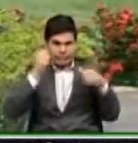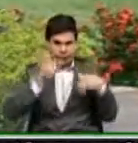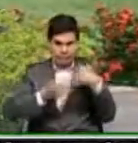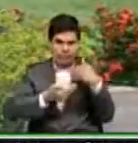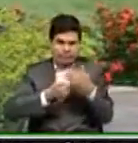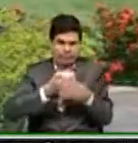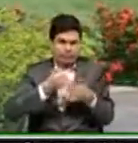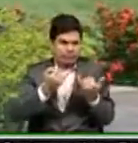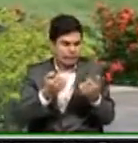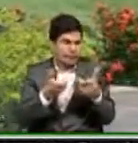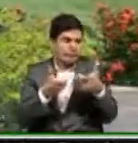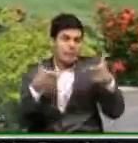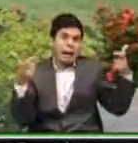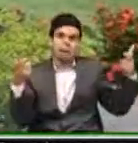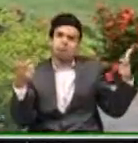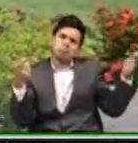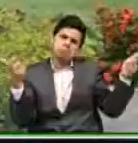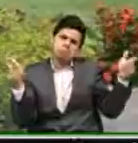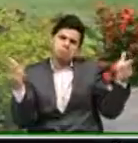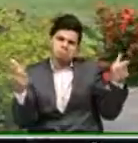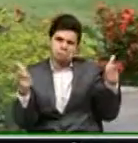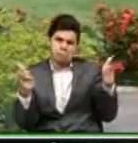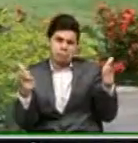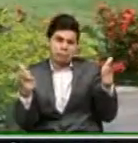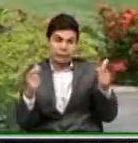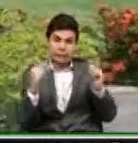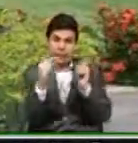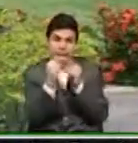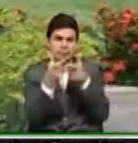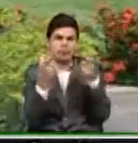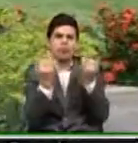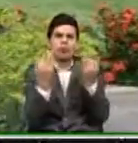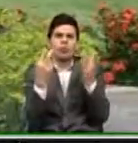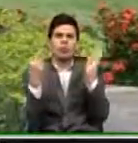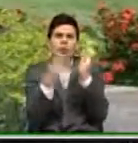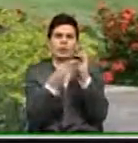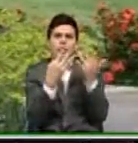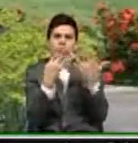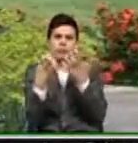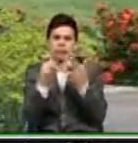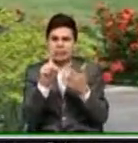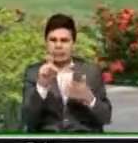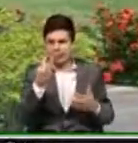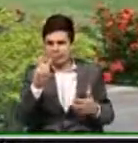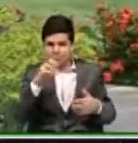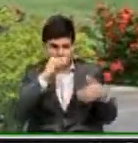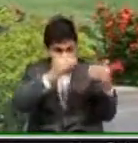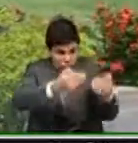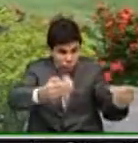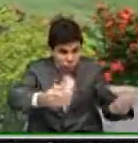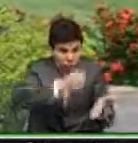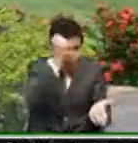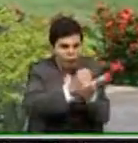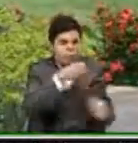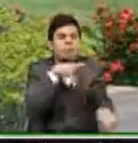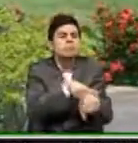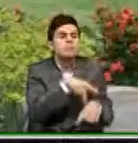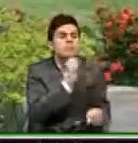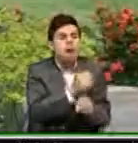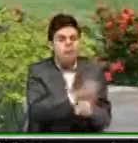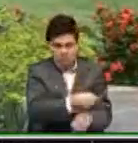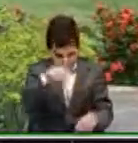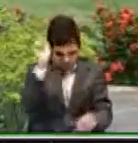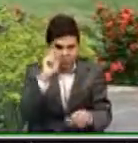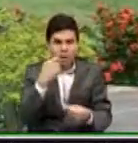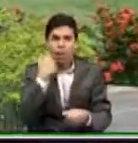reducción significativa. En el momento hay 2.968 casos de menores que están siendo explotados